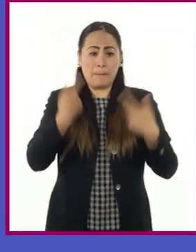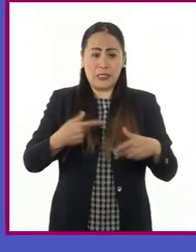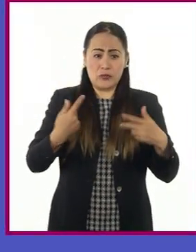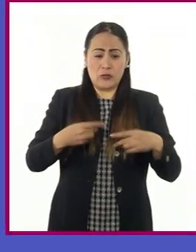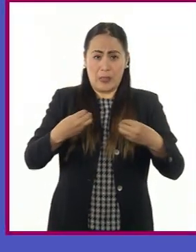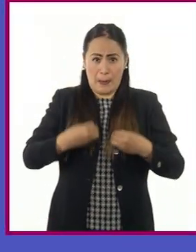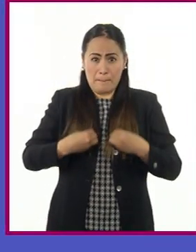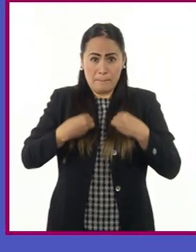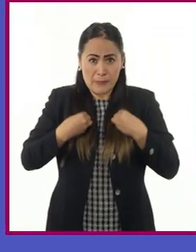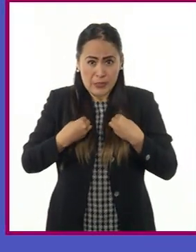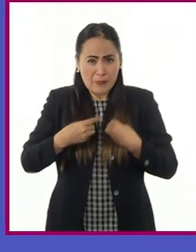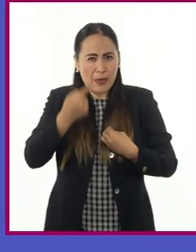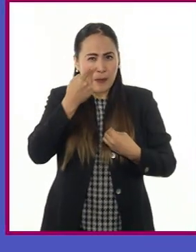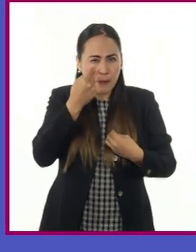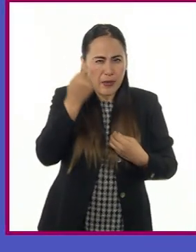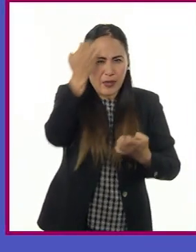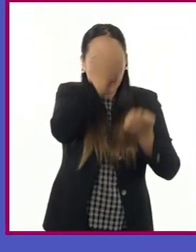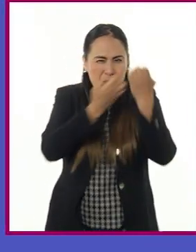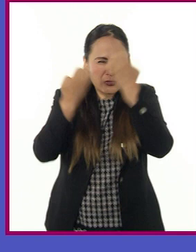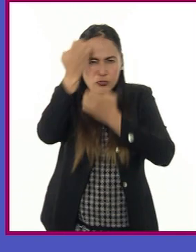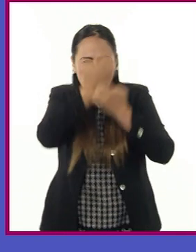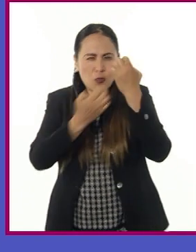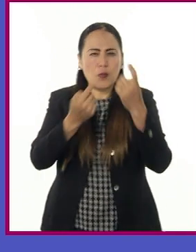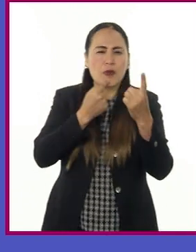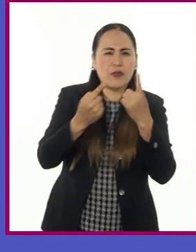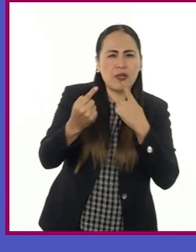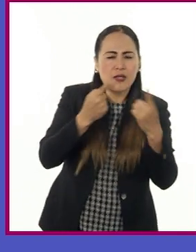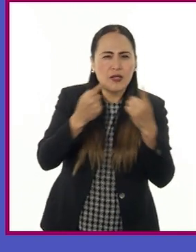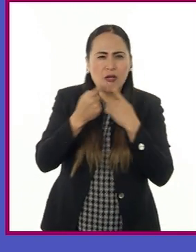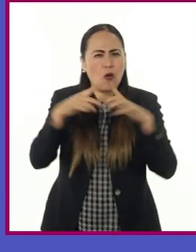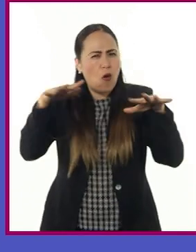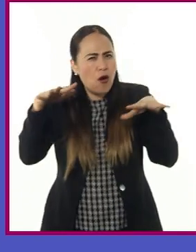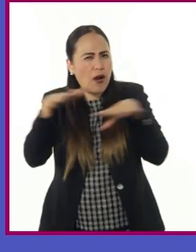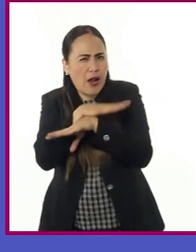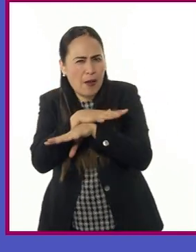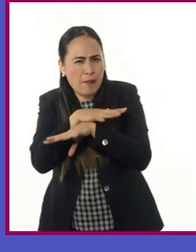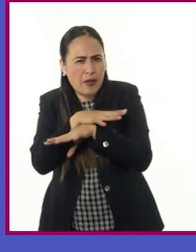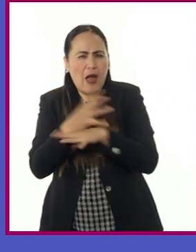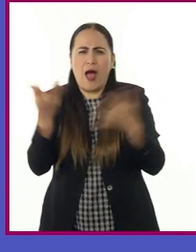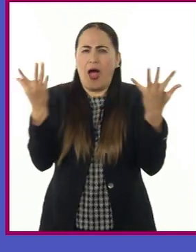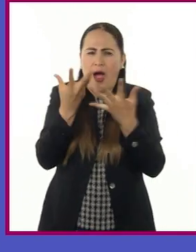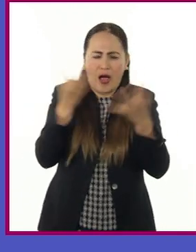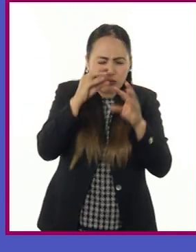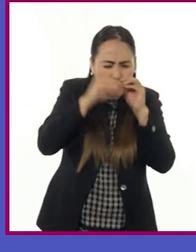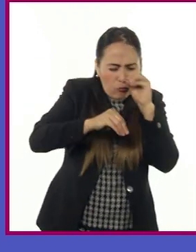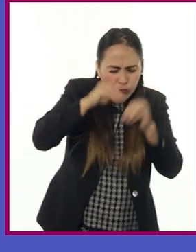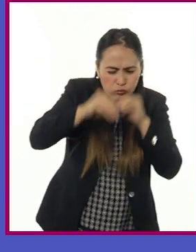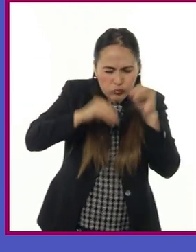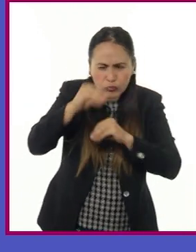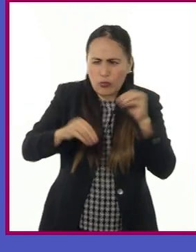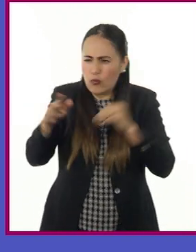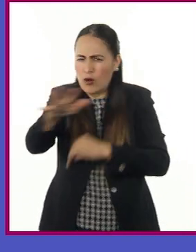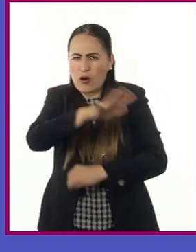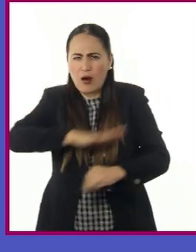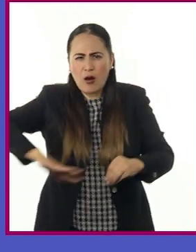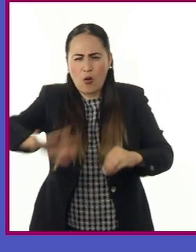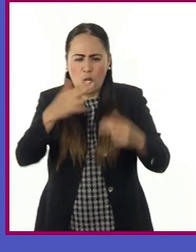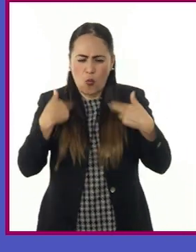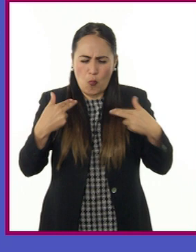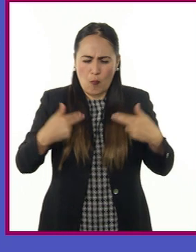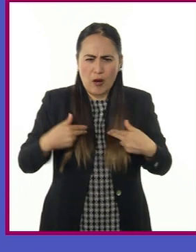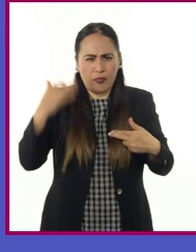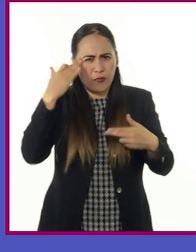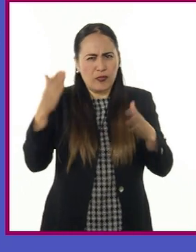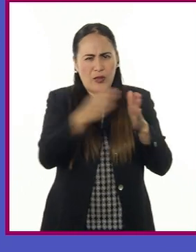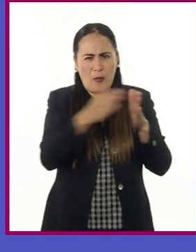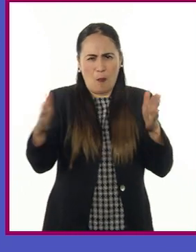vive, observa, analiza, dialoga, transforma y construye su mundo junto con otros seres humanos en un